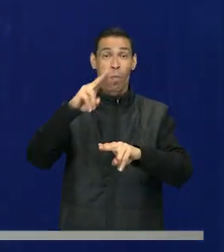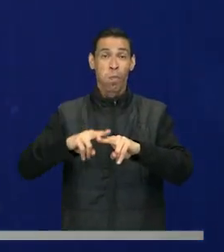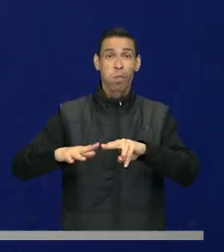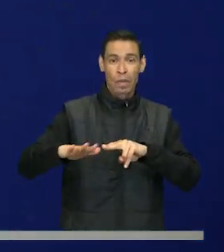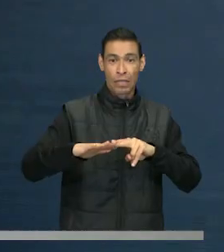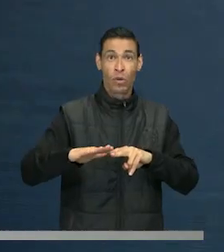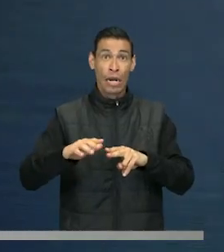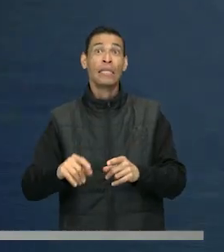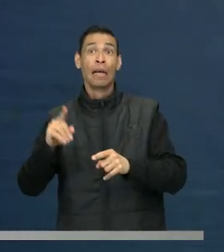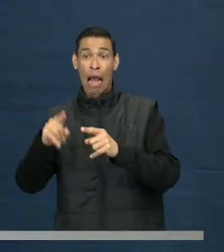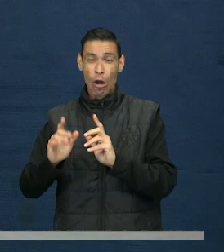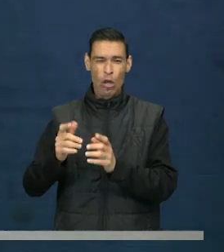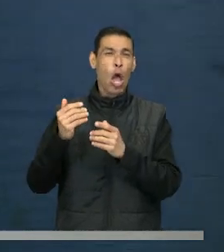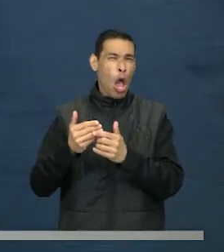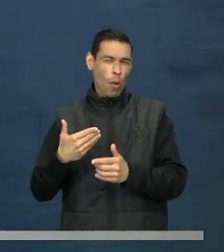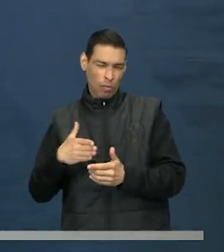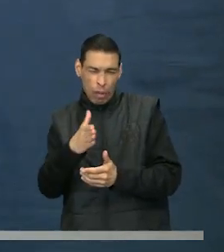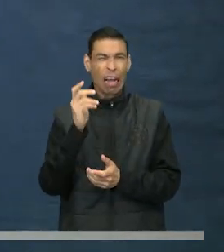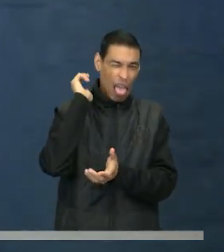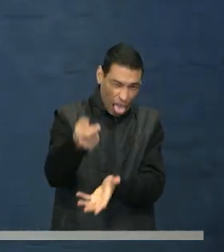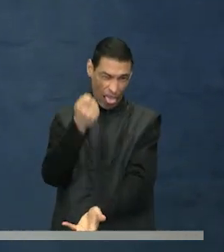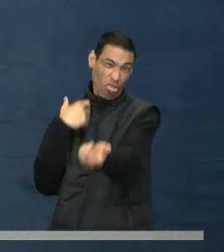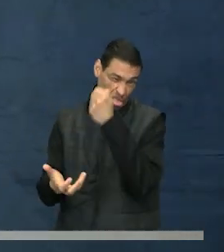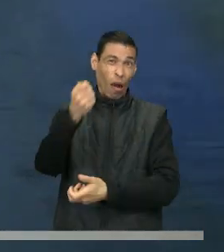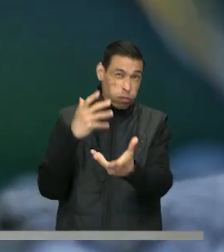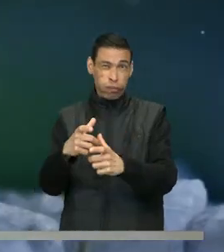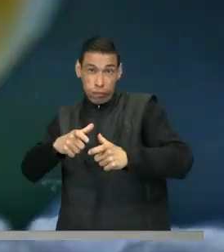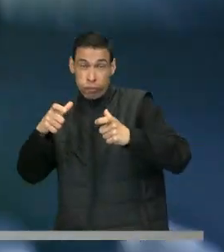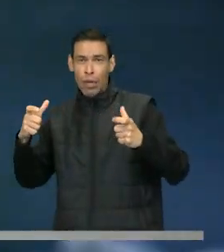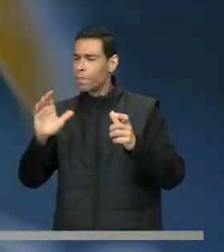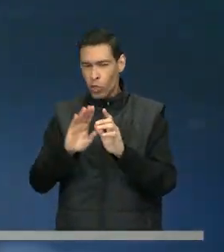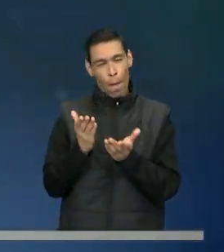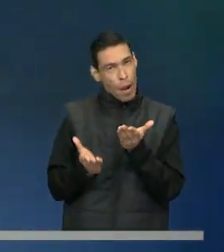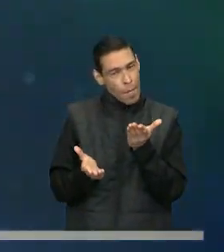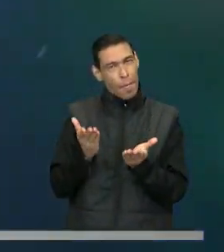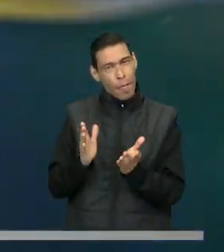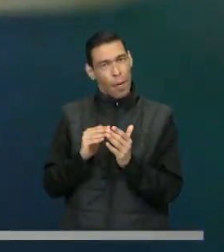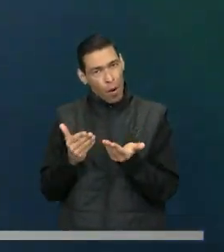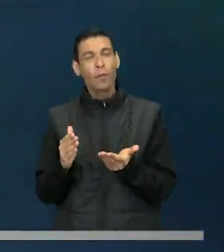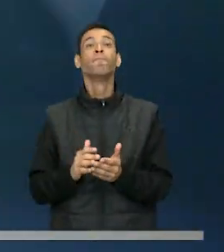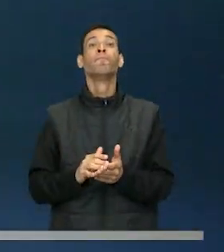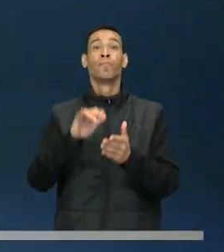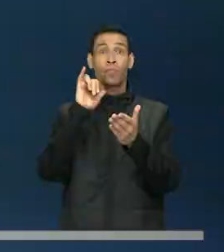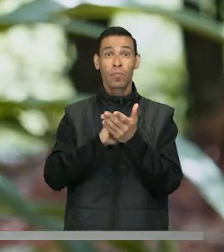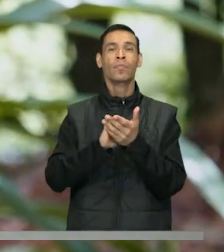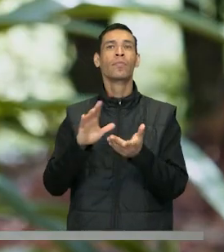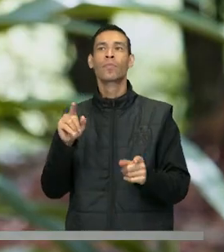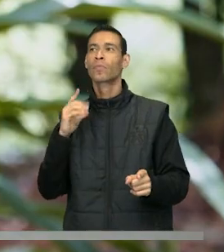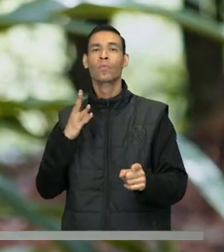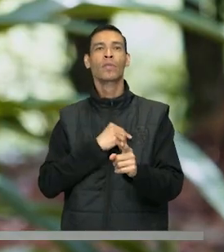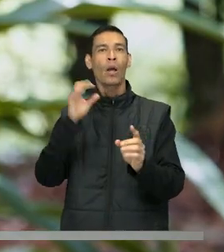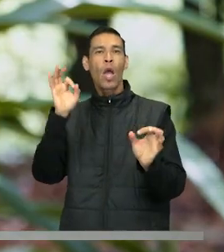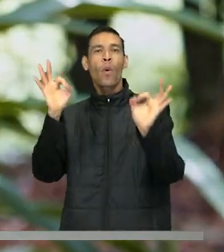presión pesquera por la extracción masiva de peces ornamentales del medio natural. Entonces nos enfocamos en la producción